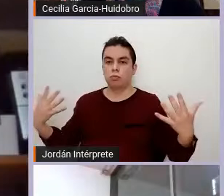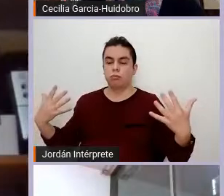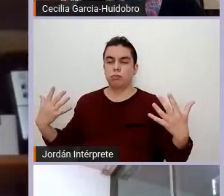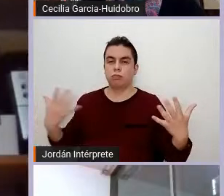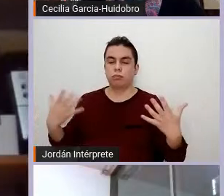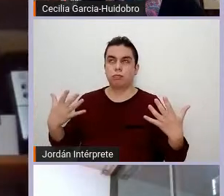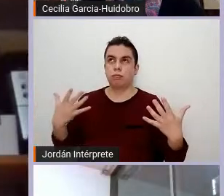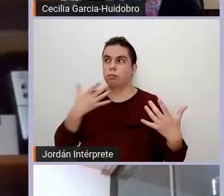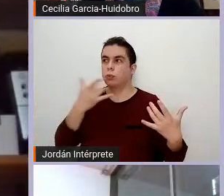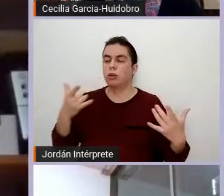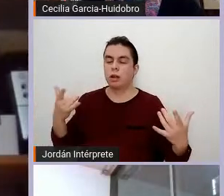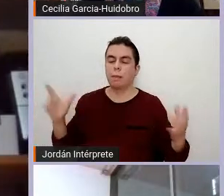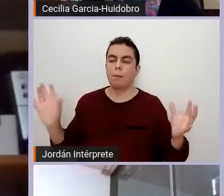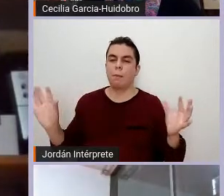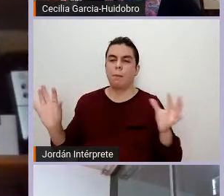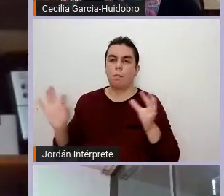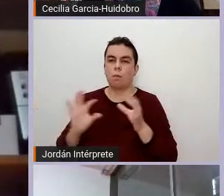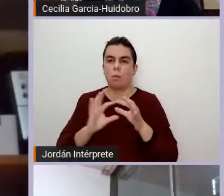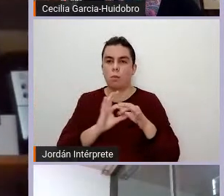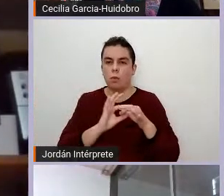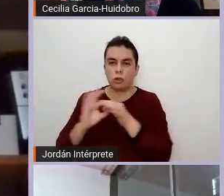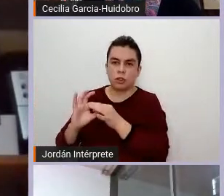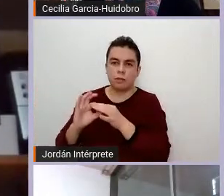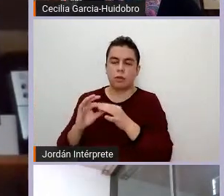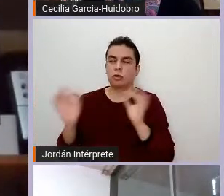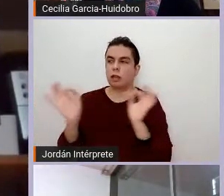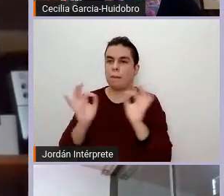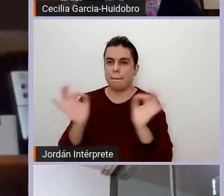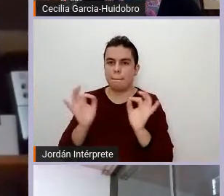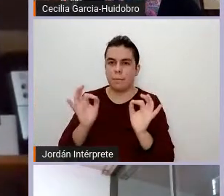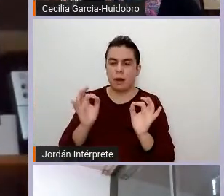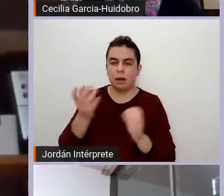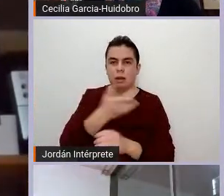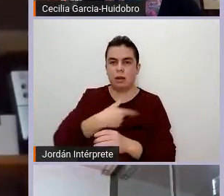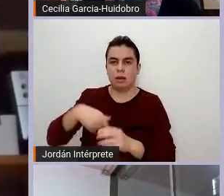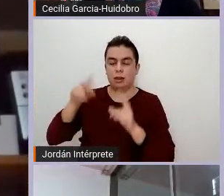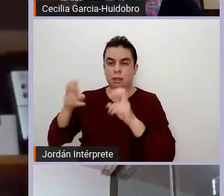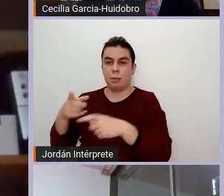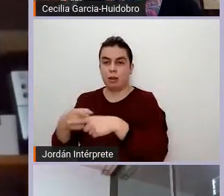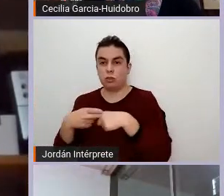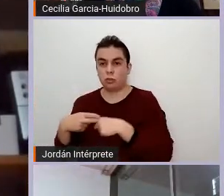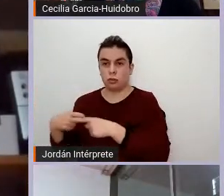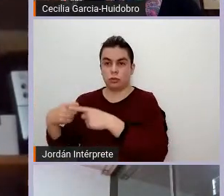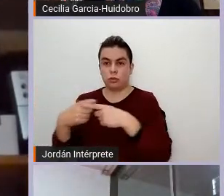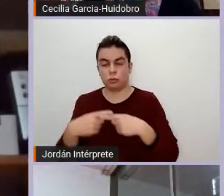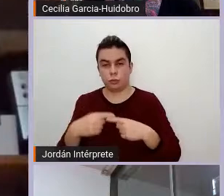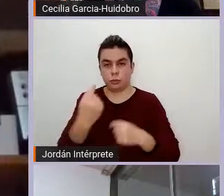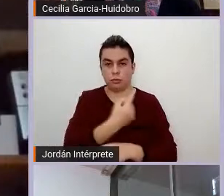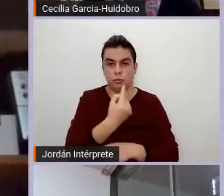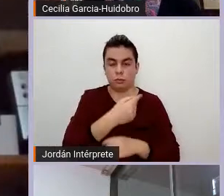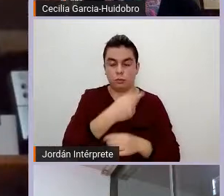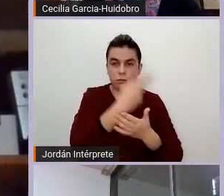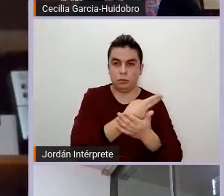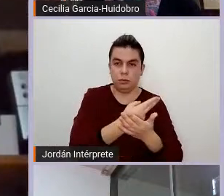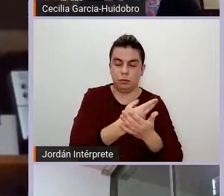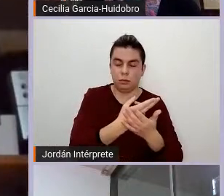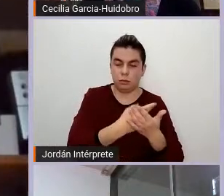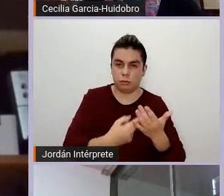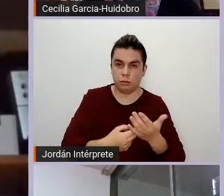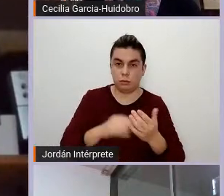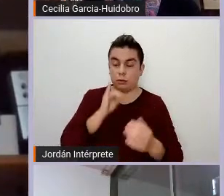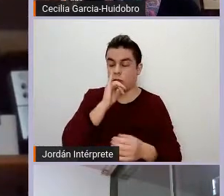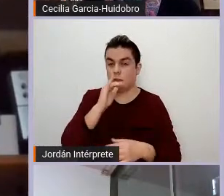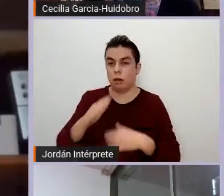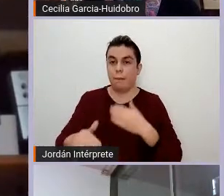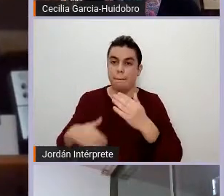produce también ese fenómeno en lo social, más allá de lo artístico, y es algo que tal vez por ahí se podría en algún momento más